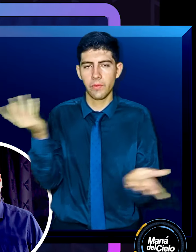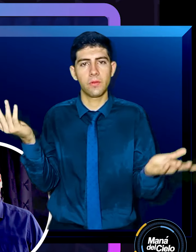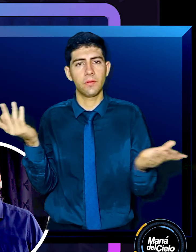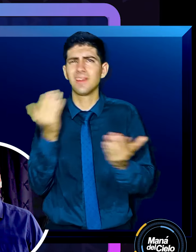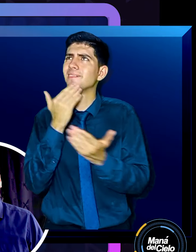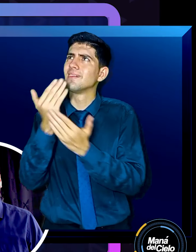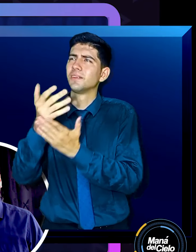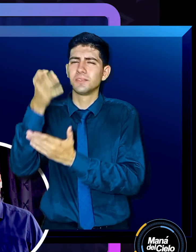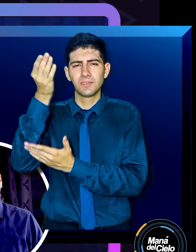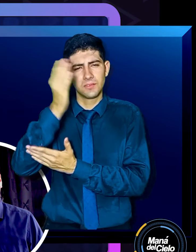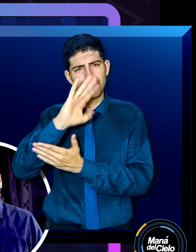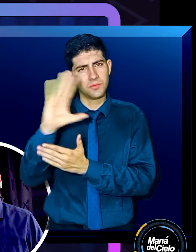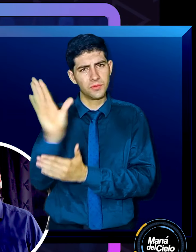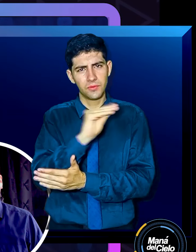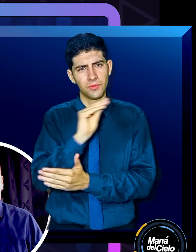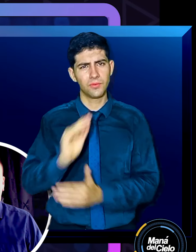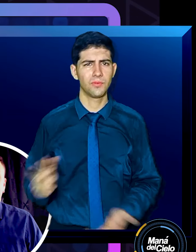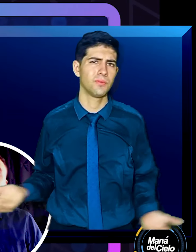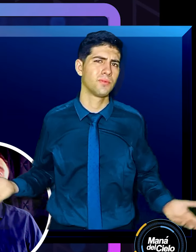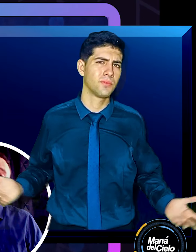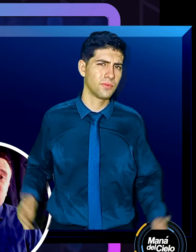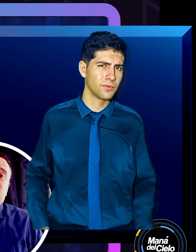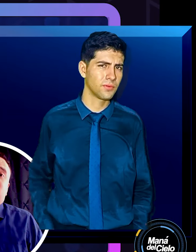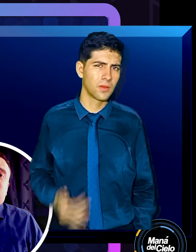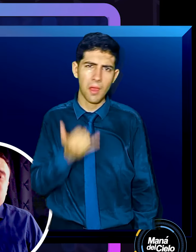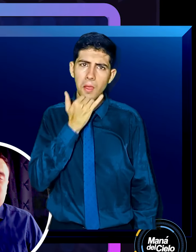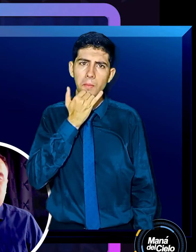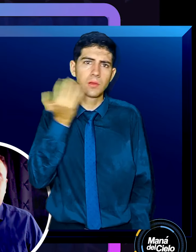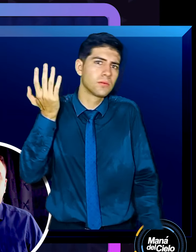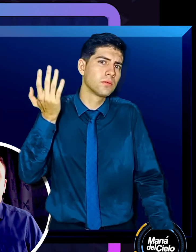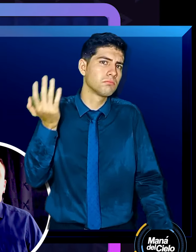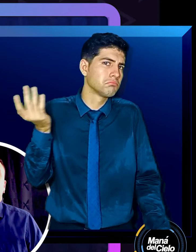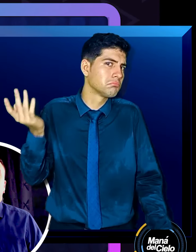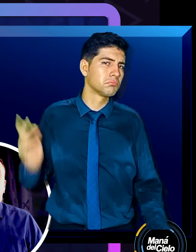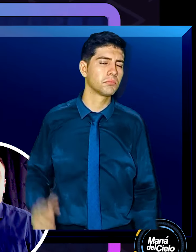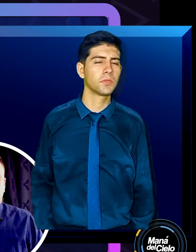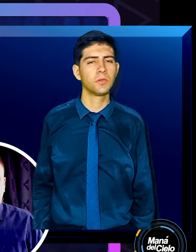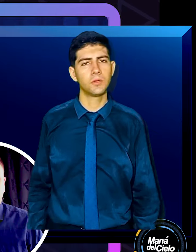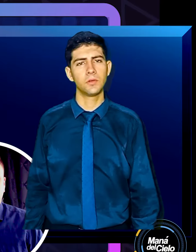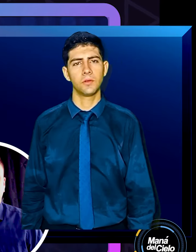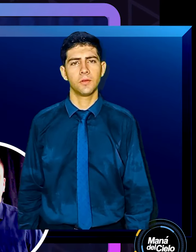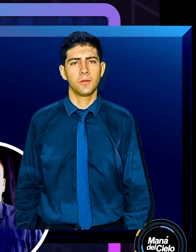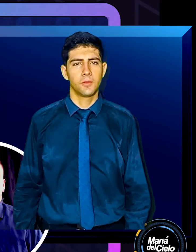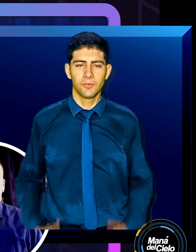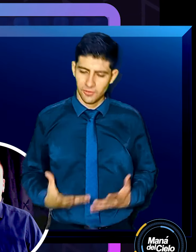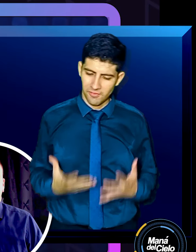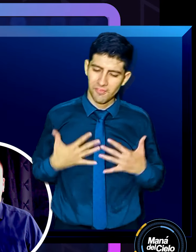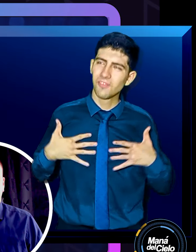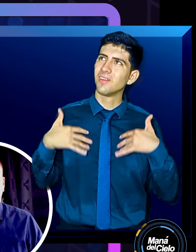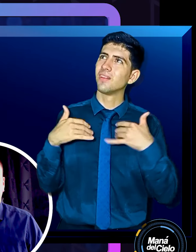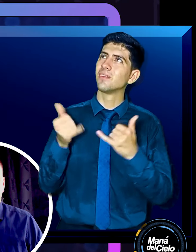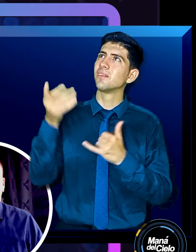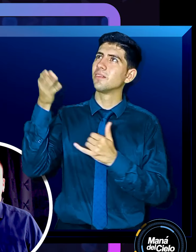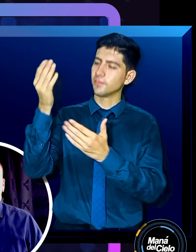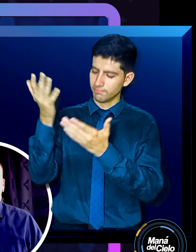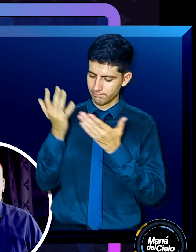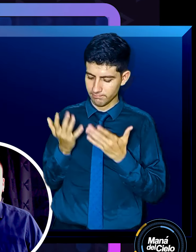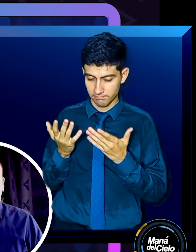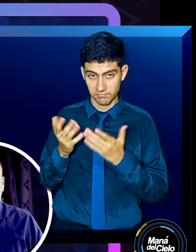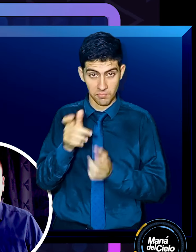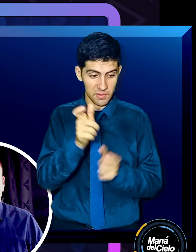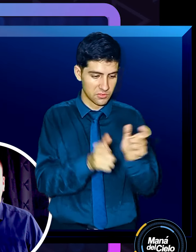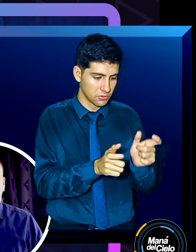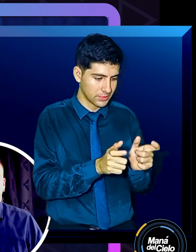¿Qué pasa? Nada. Estoy satisfecho. La persona que exige mucho es que no